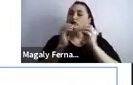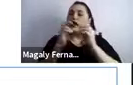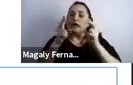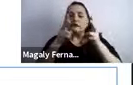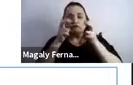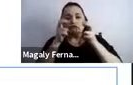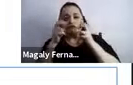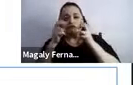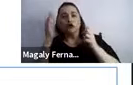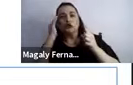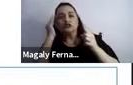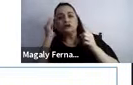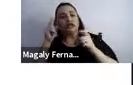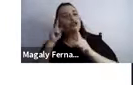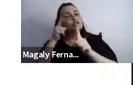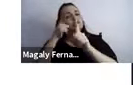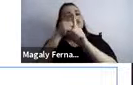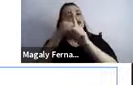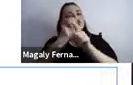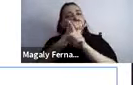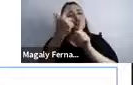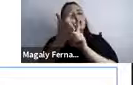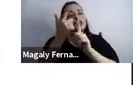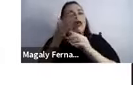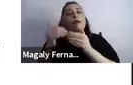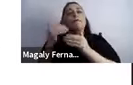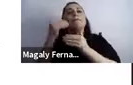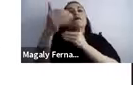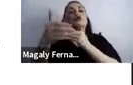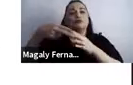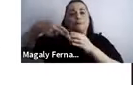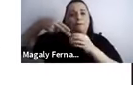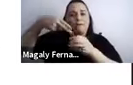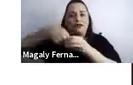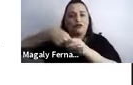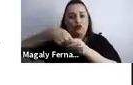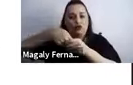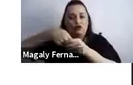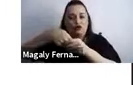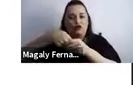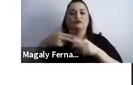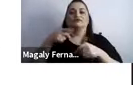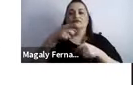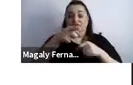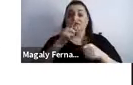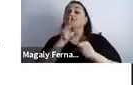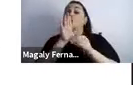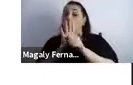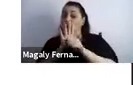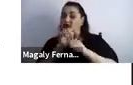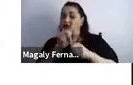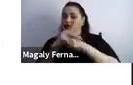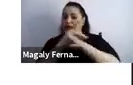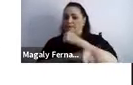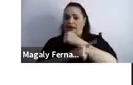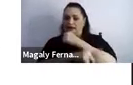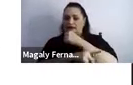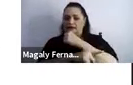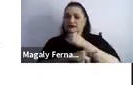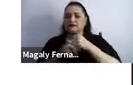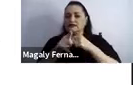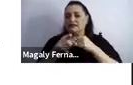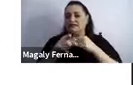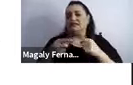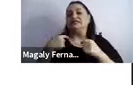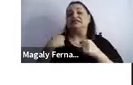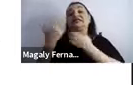para ir a una sociedad post-petróleo. Y estos son con los compromisos de París. Sí, habría